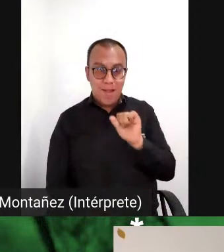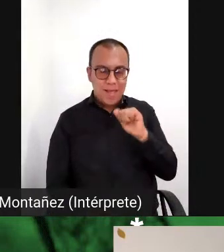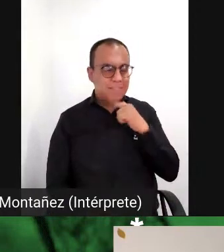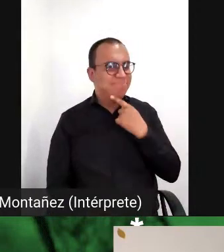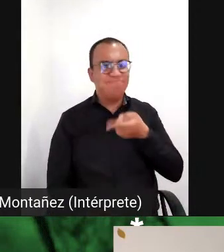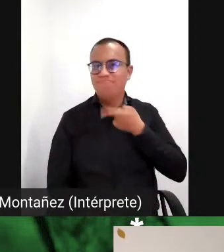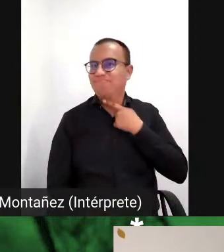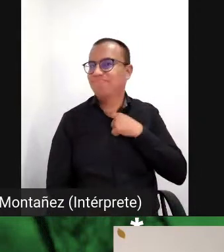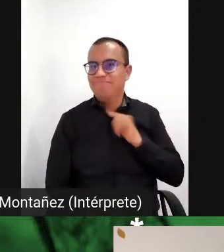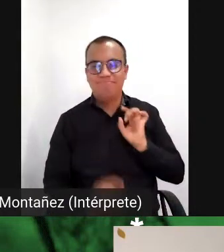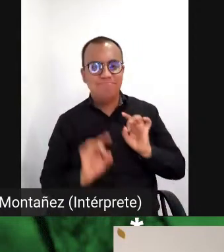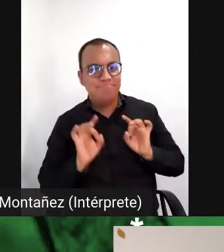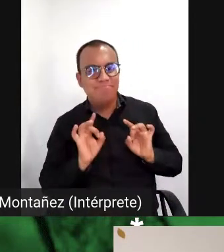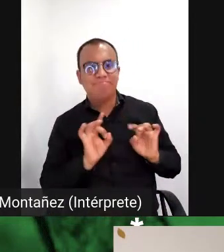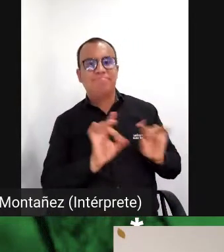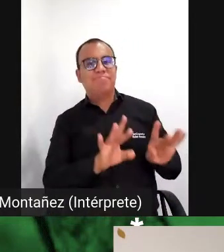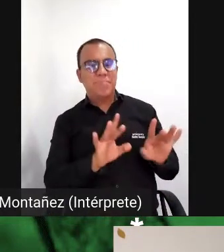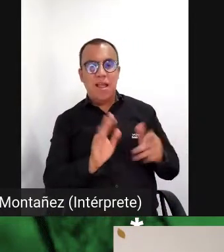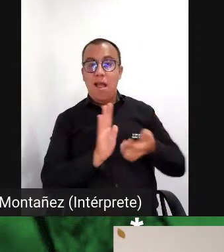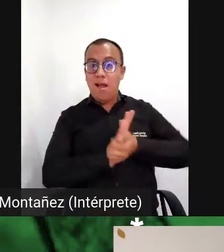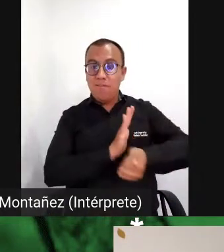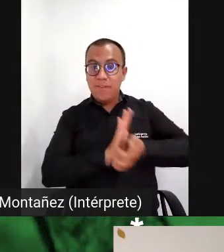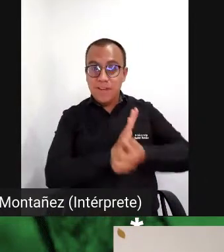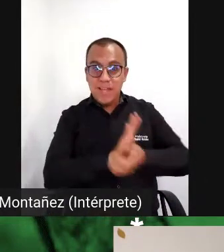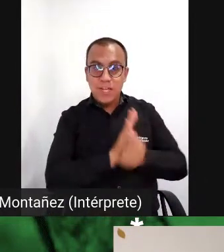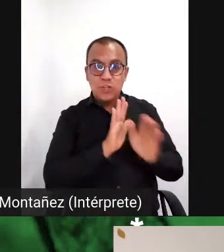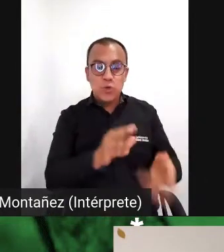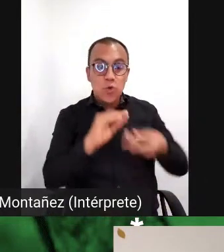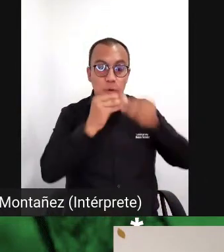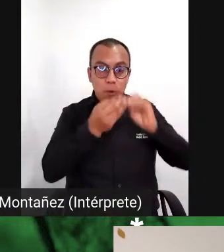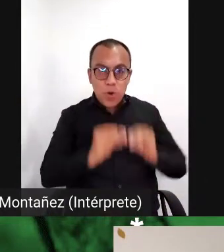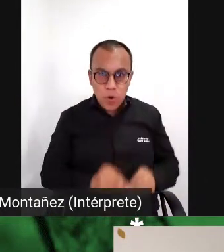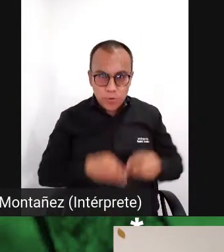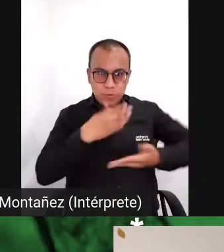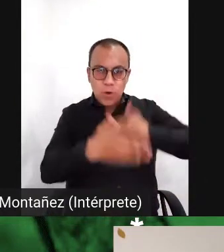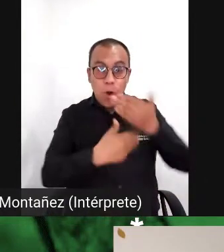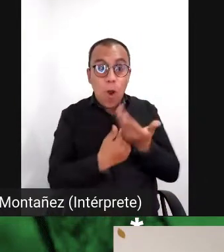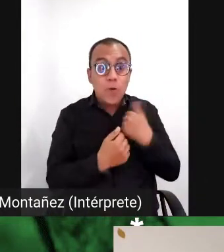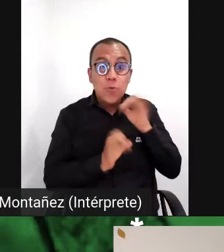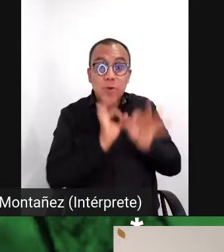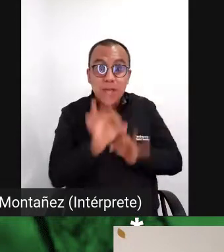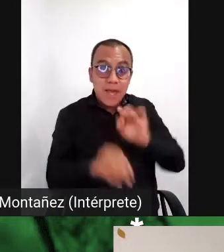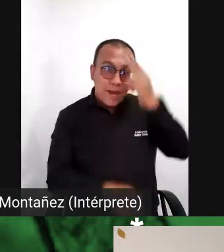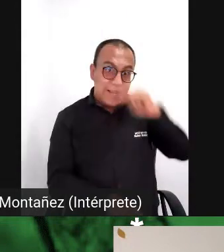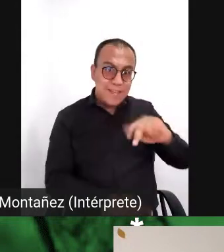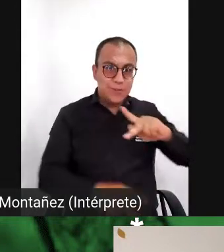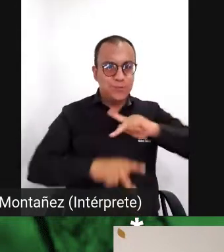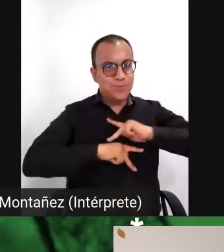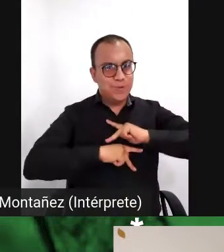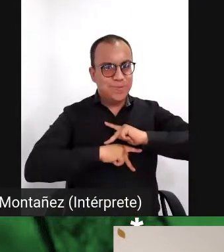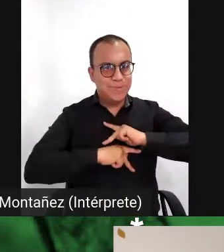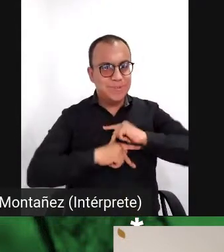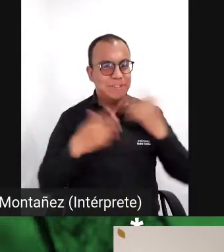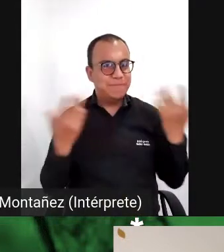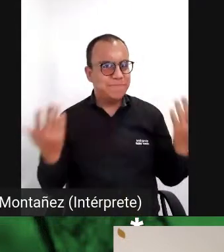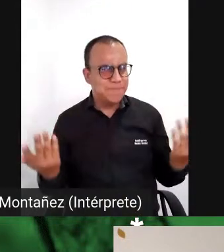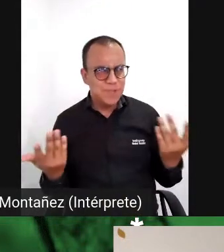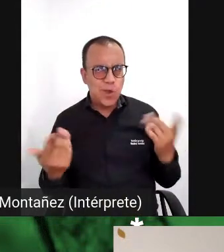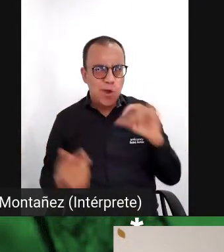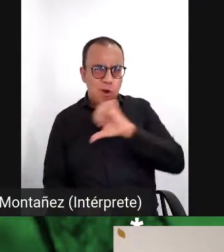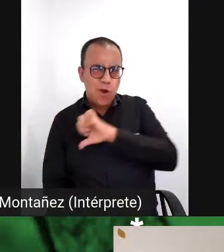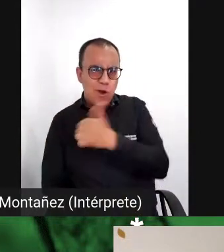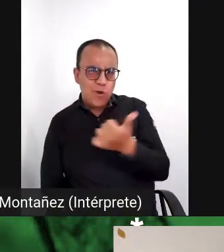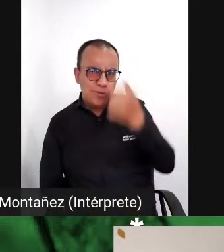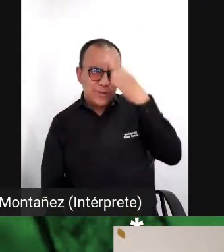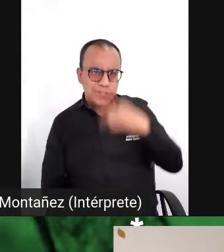de habilidad ninguna para anidar ni alimentar a sus crías. Criar hijos ajenos es mal